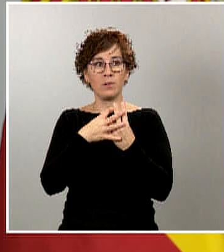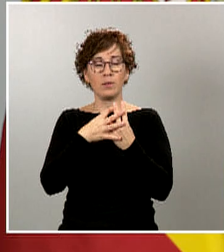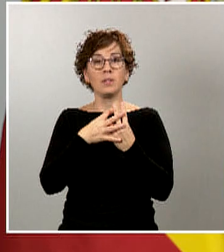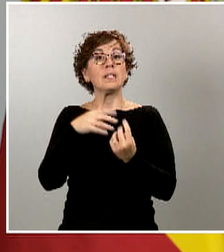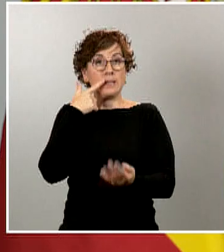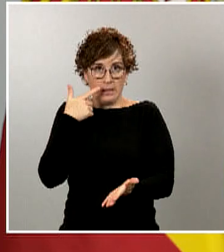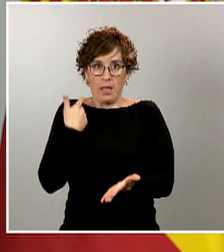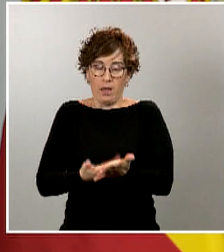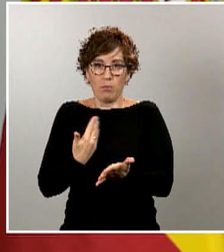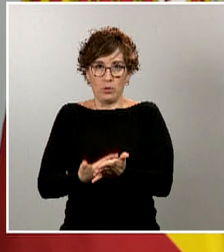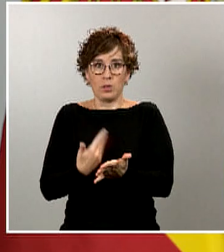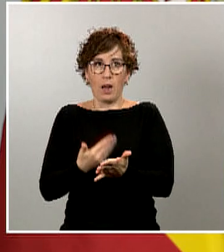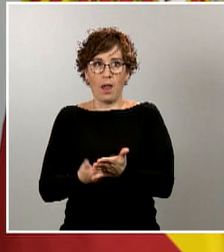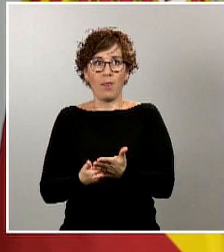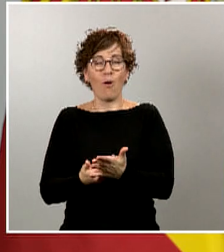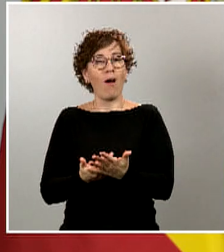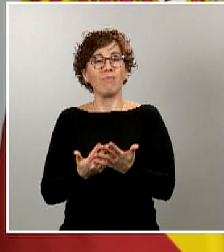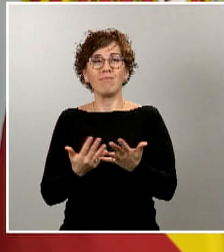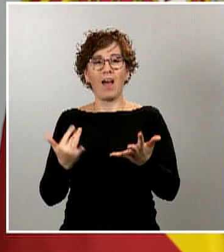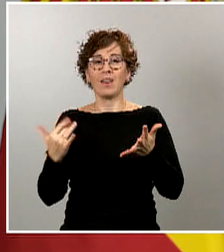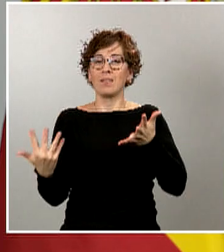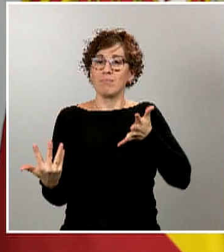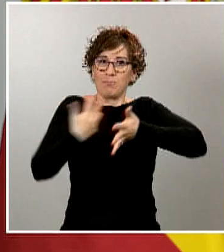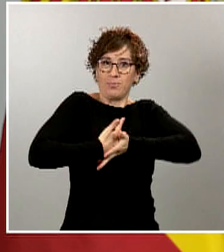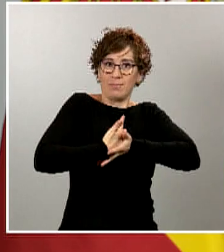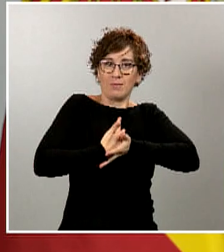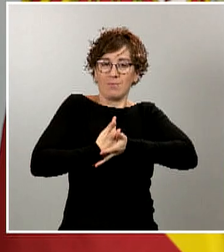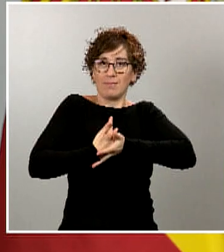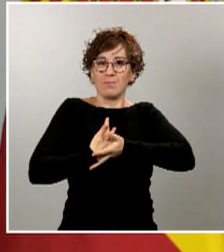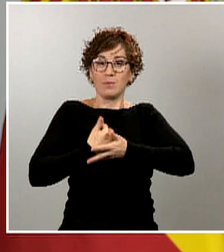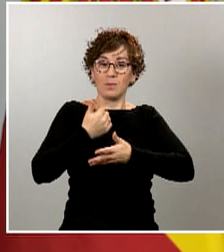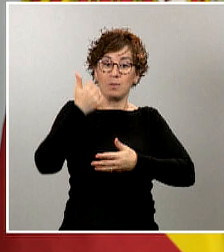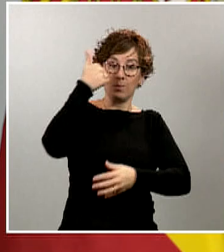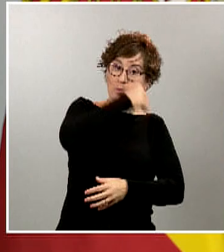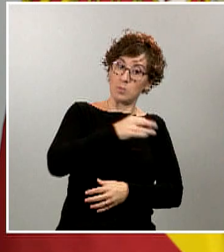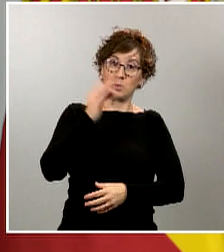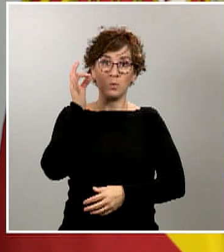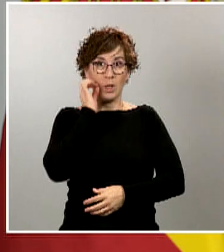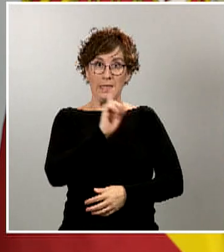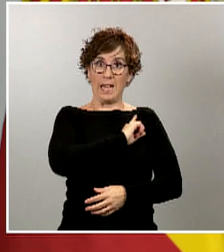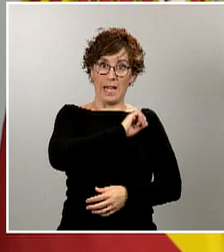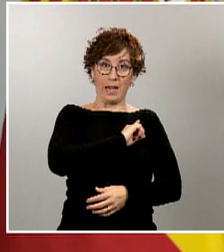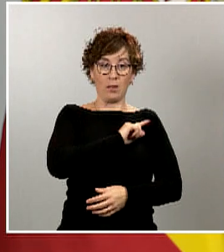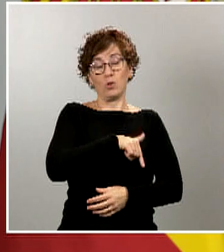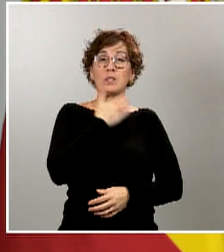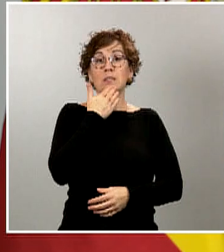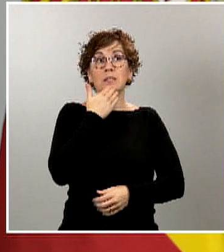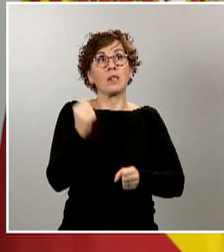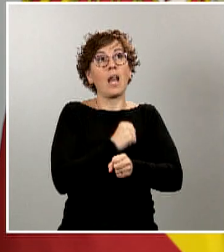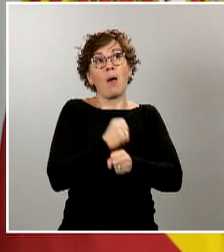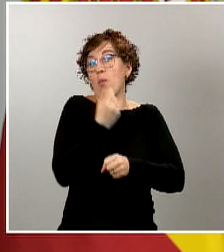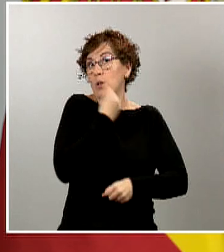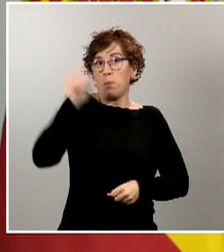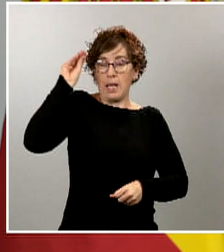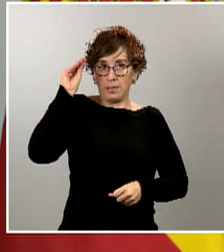esa simbiosis entre los hombres y mujeres del Ejército, que son unos trabajadores más con una voluntad de servicio a España,